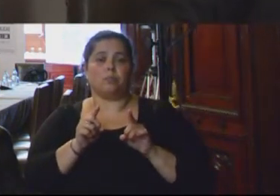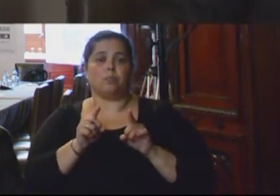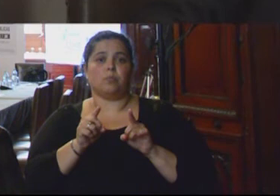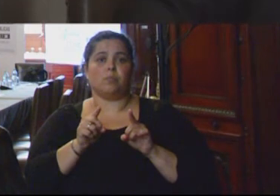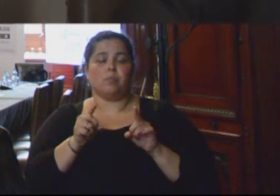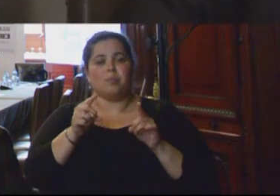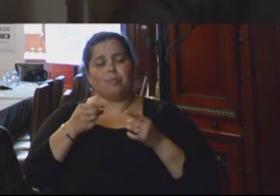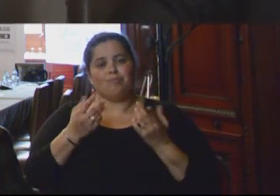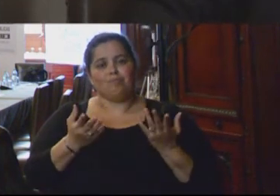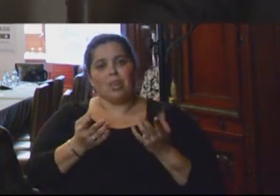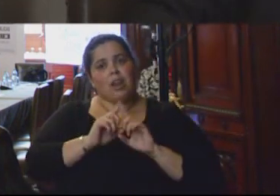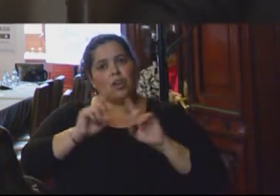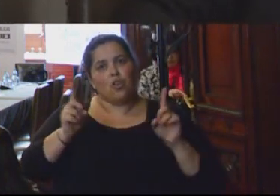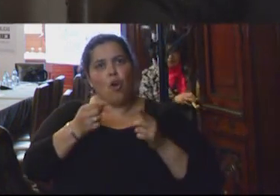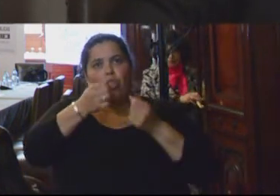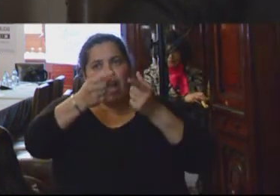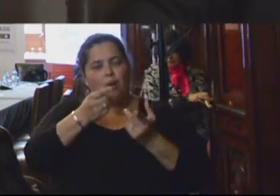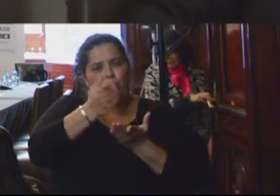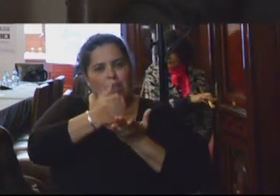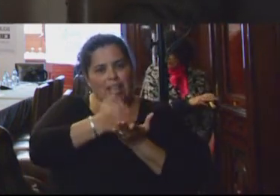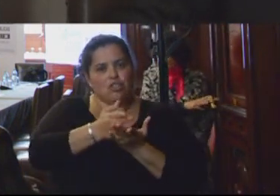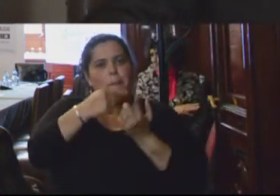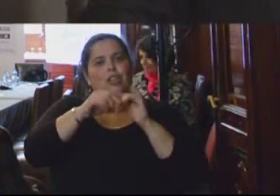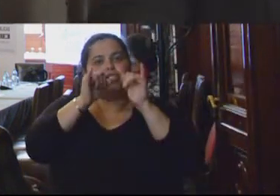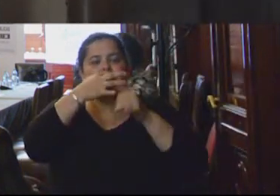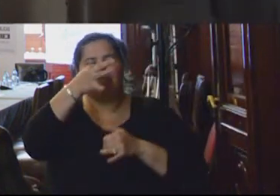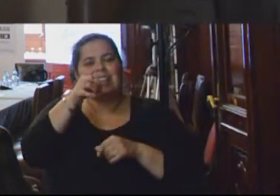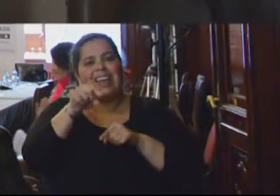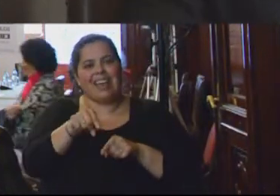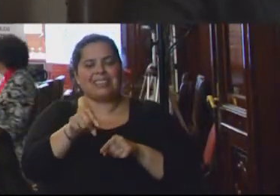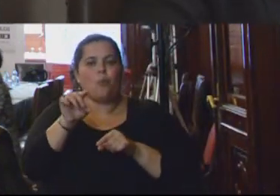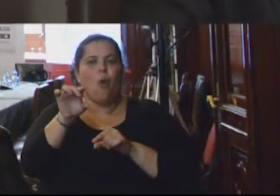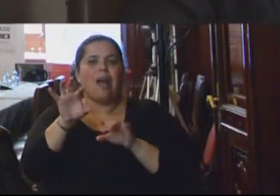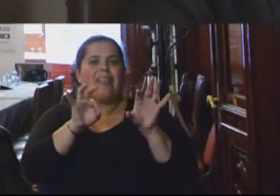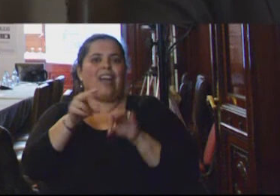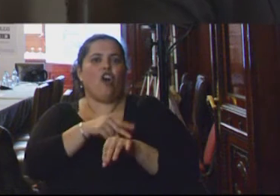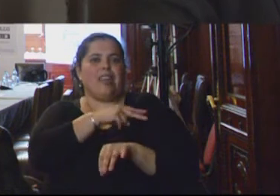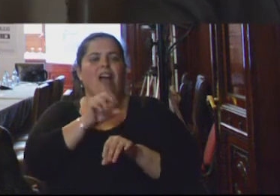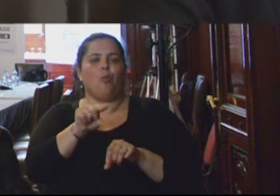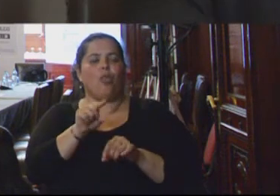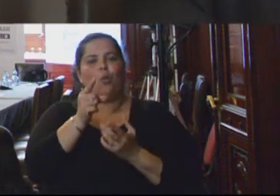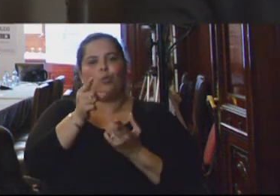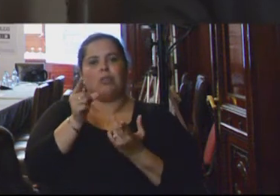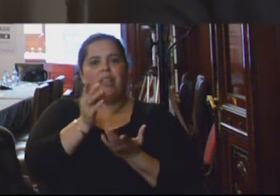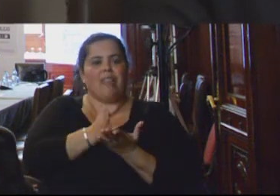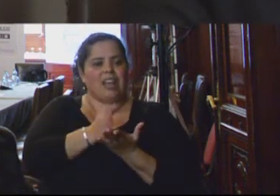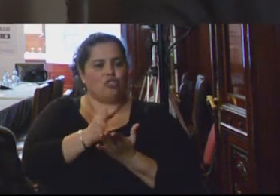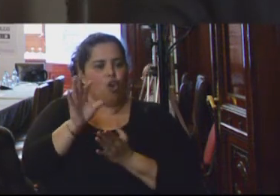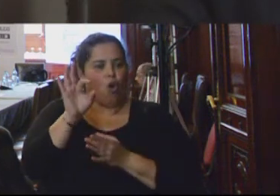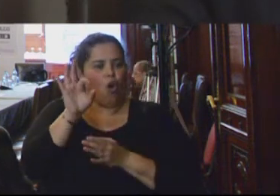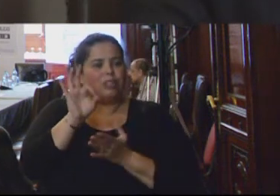derecho, sino como un servicio público. Esta categorización también fue parte de las ilegítimas